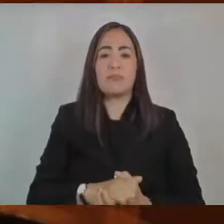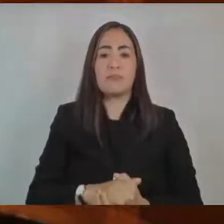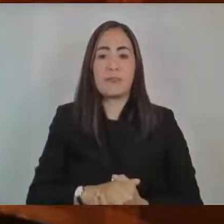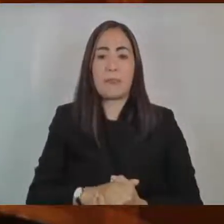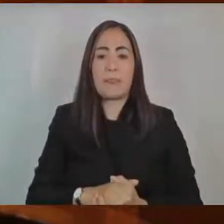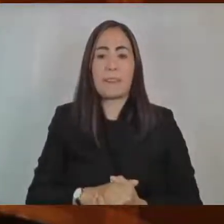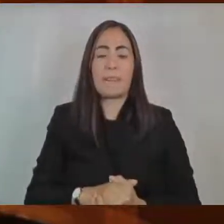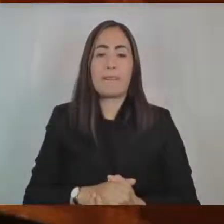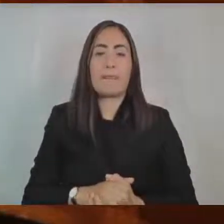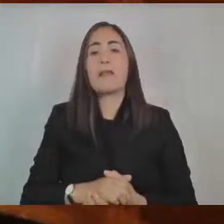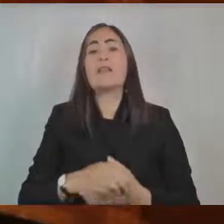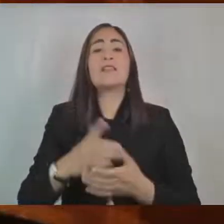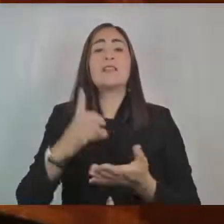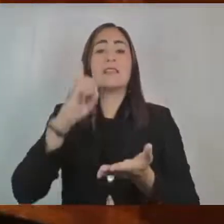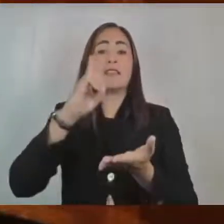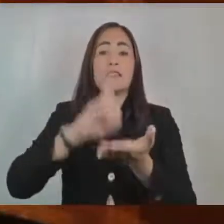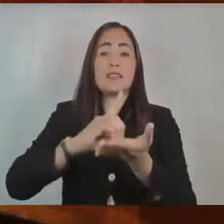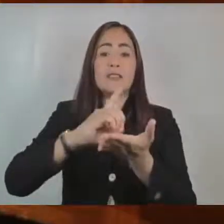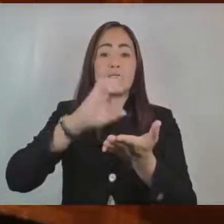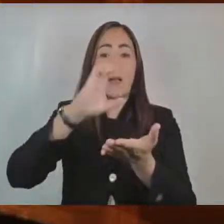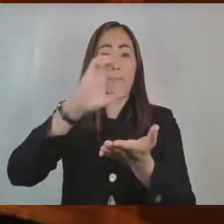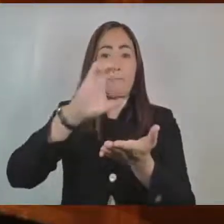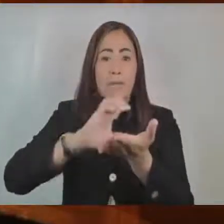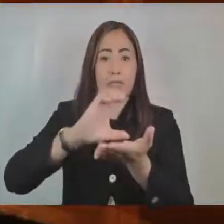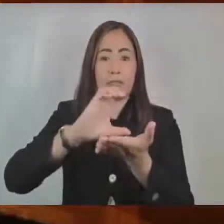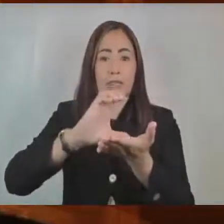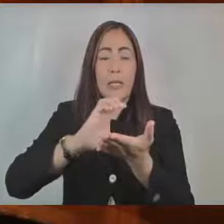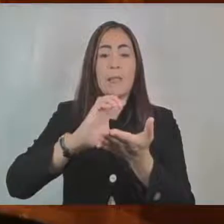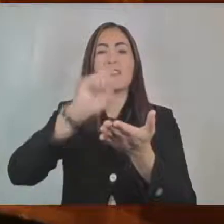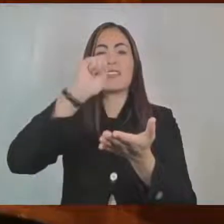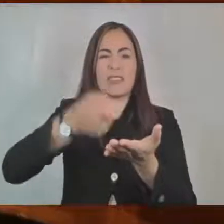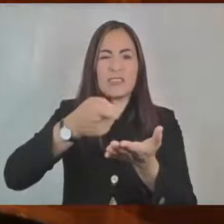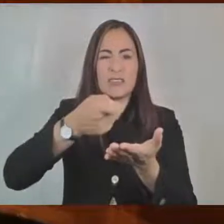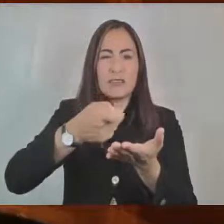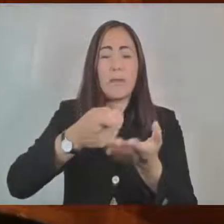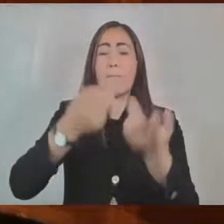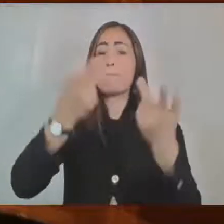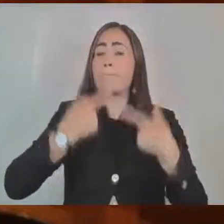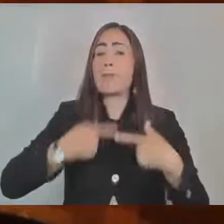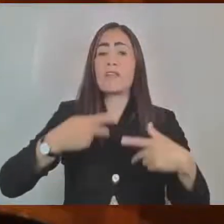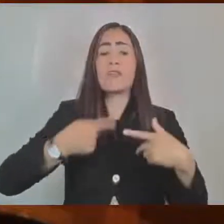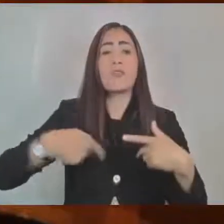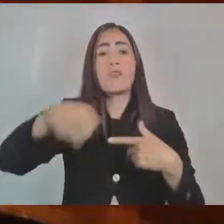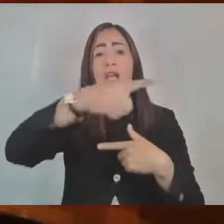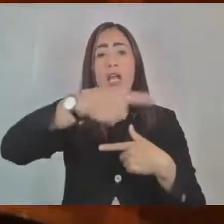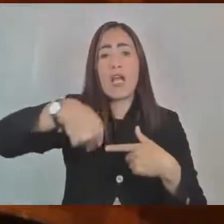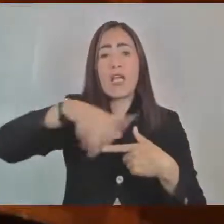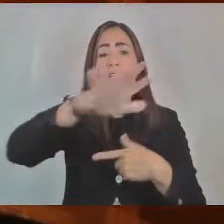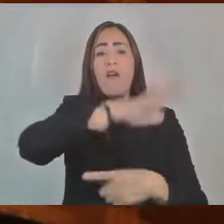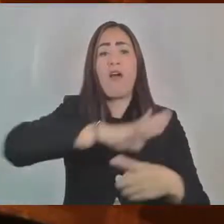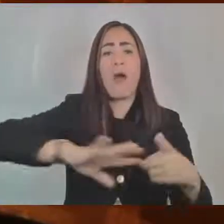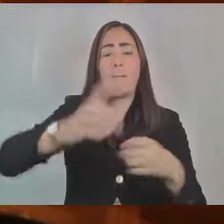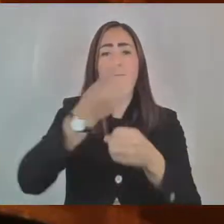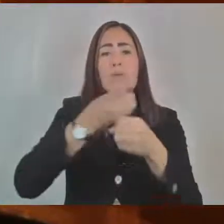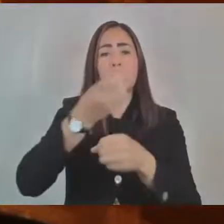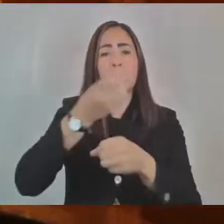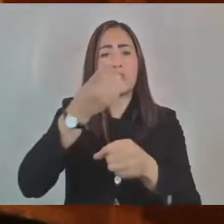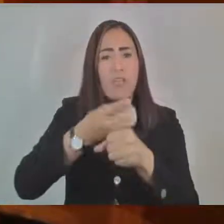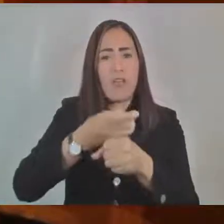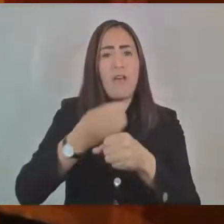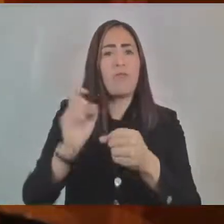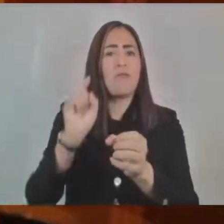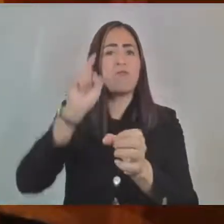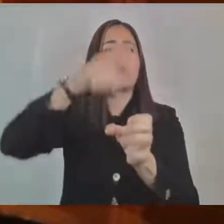disyuntiva de la discapacidad, se entiende que es la persona quien es incapaz de integrarse a la sociedad y por lo